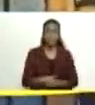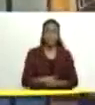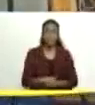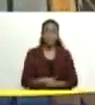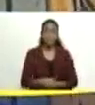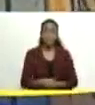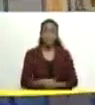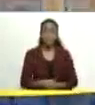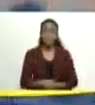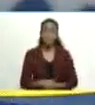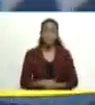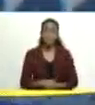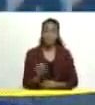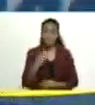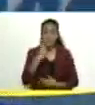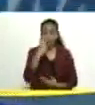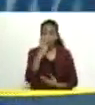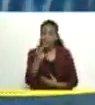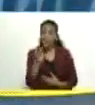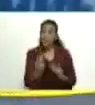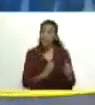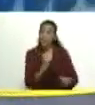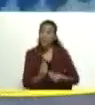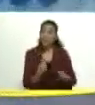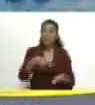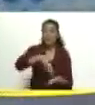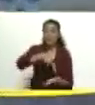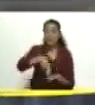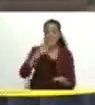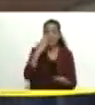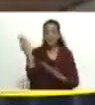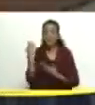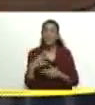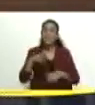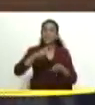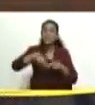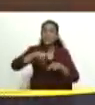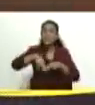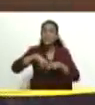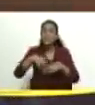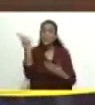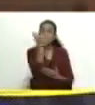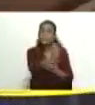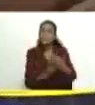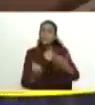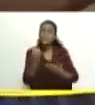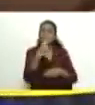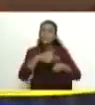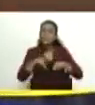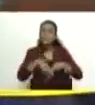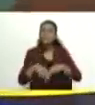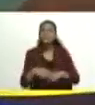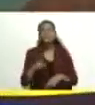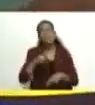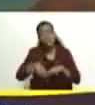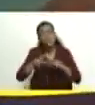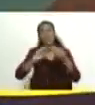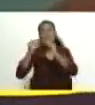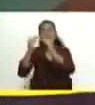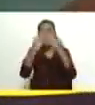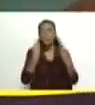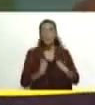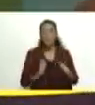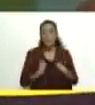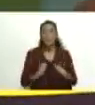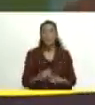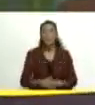¿Ah? Bueno, adelante pues con la burriquita. Y estos niños aquí pintando. Sí, son niños de la comunidad.